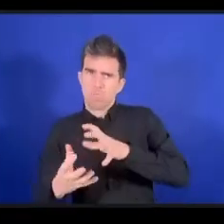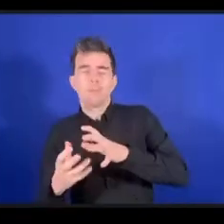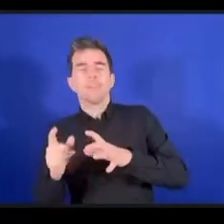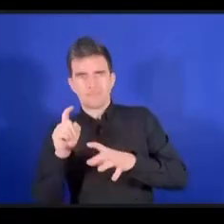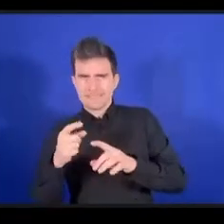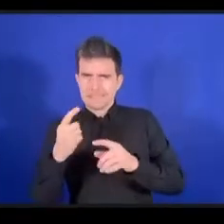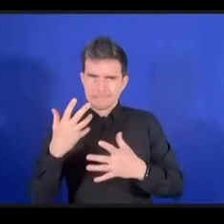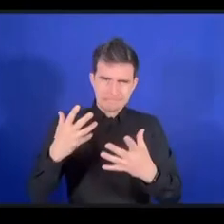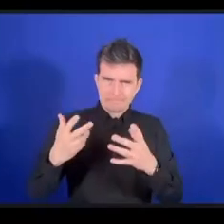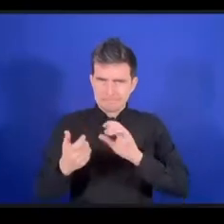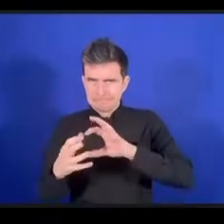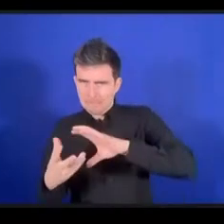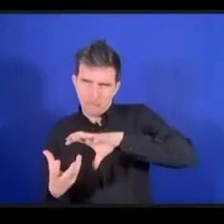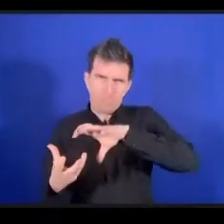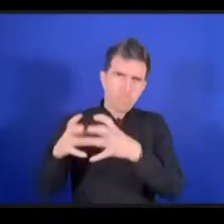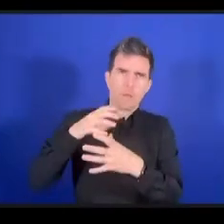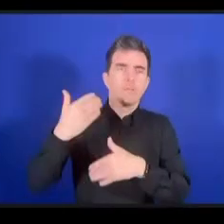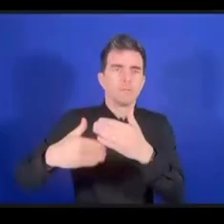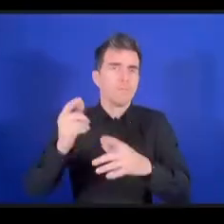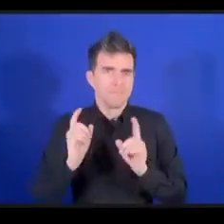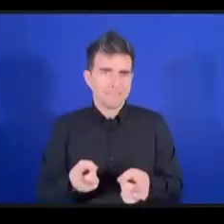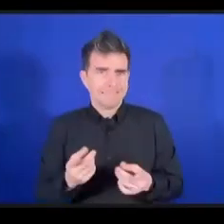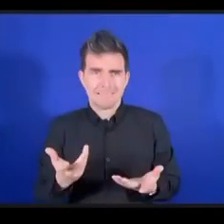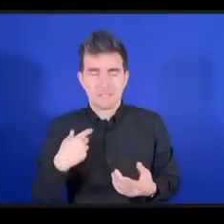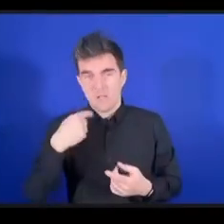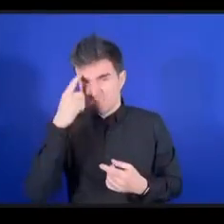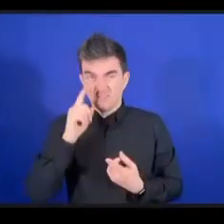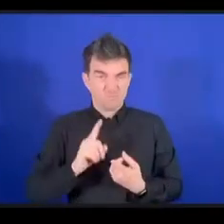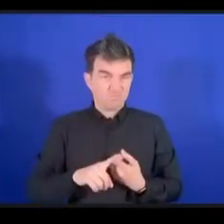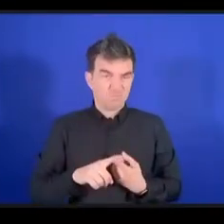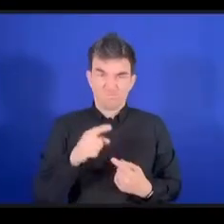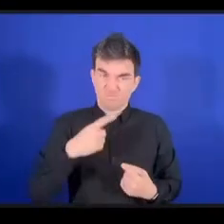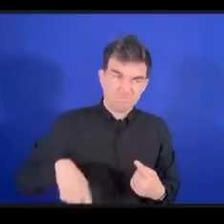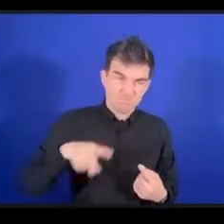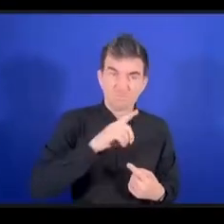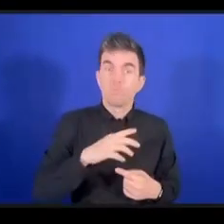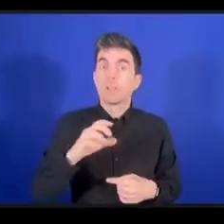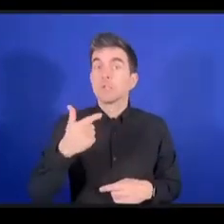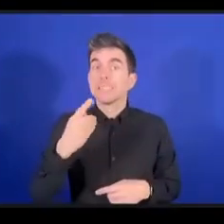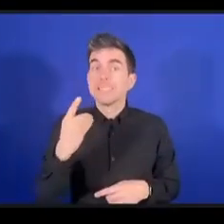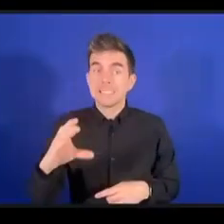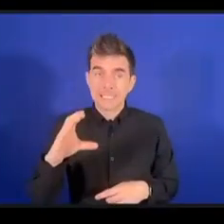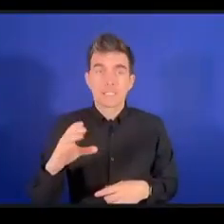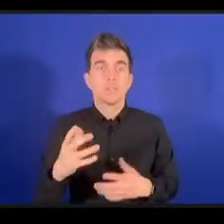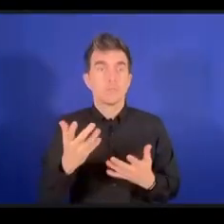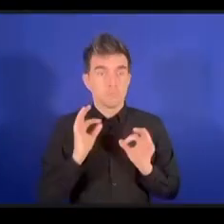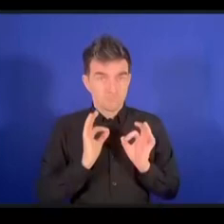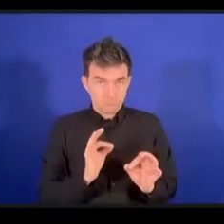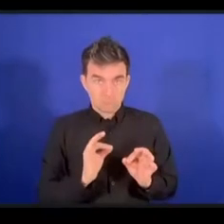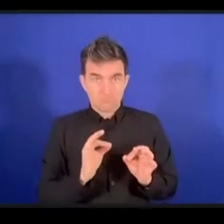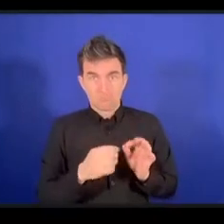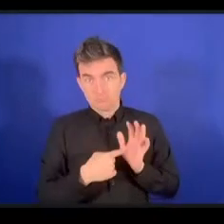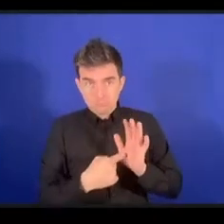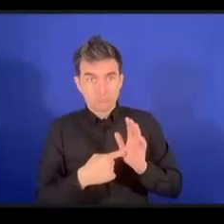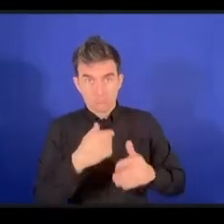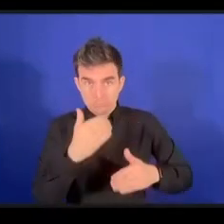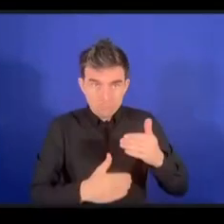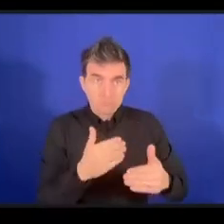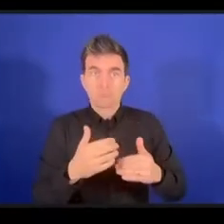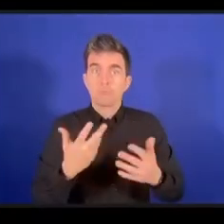pacto digital global va a abarcar a todas todos estos debate sobre el internet y